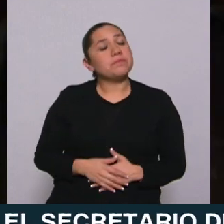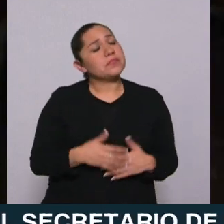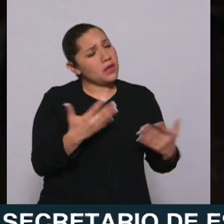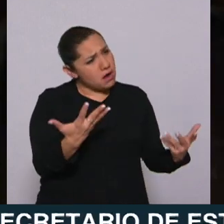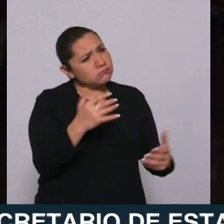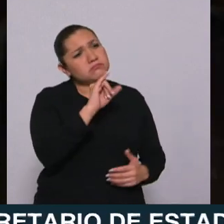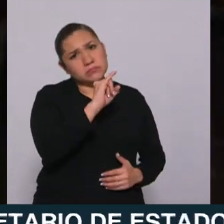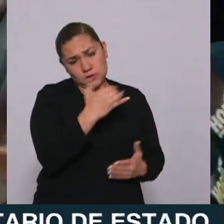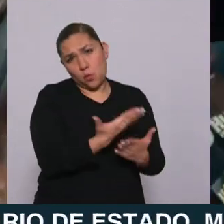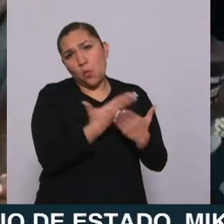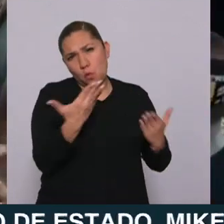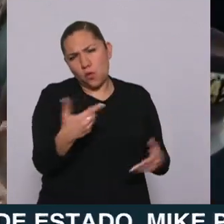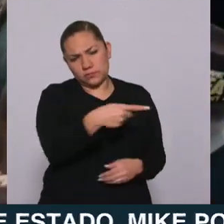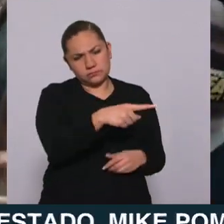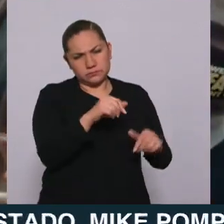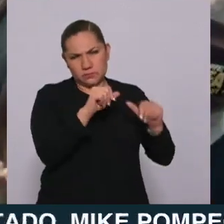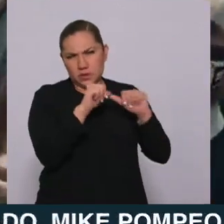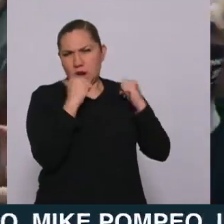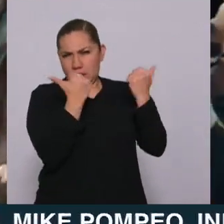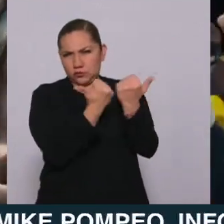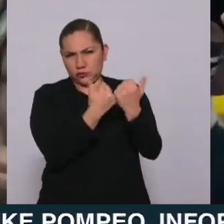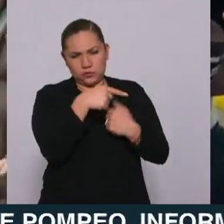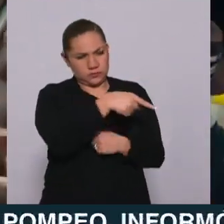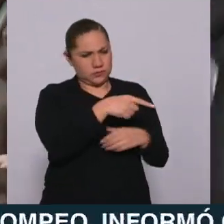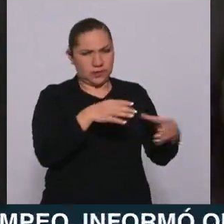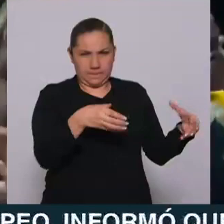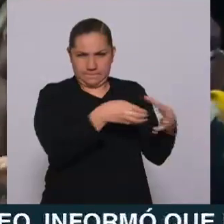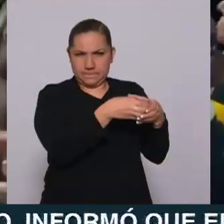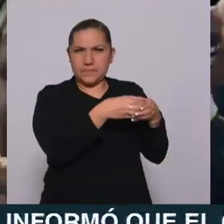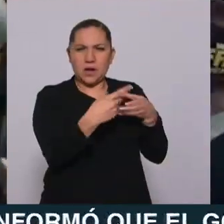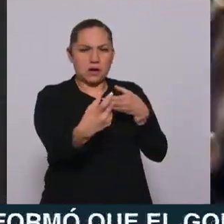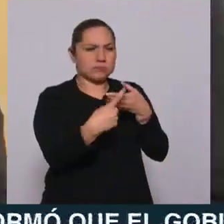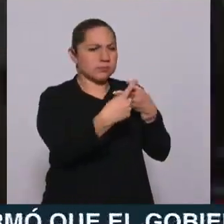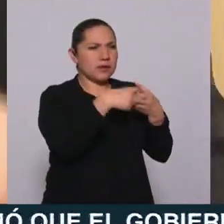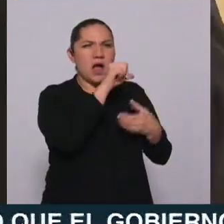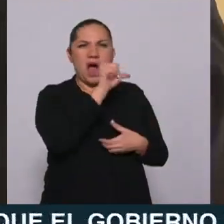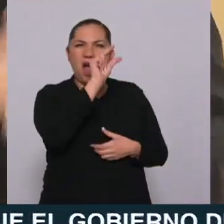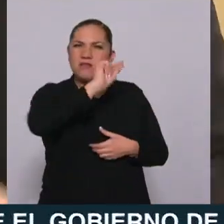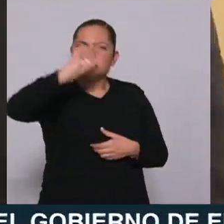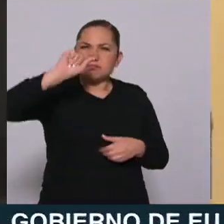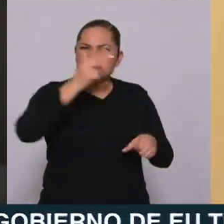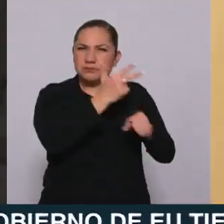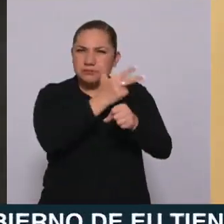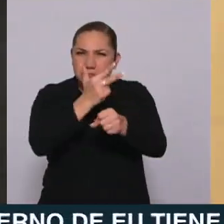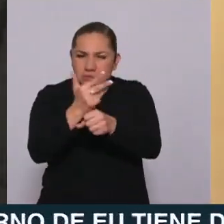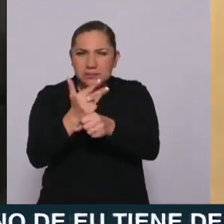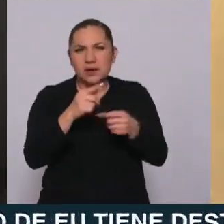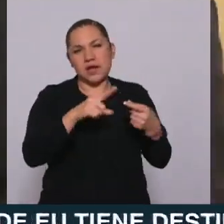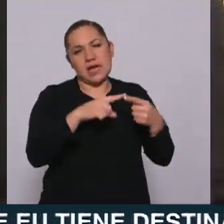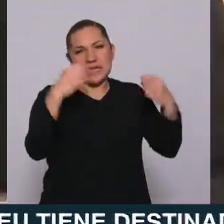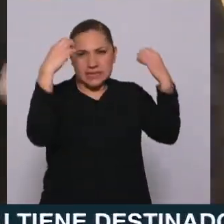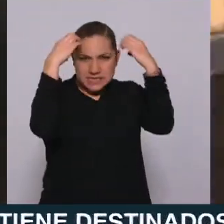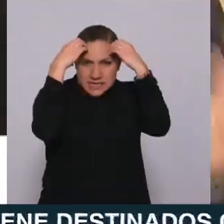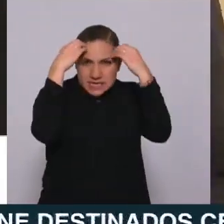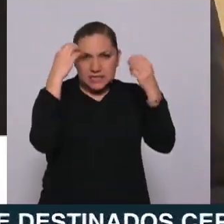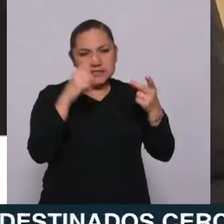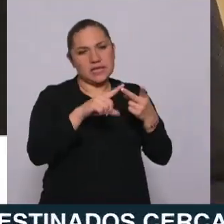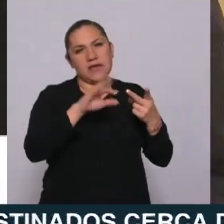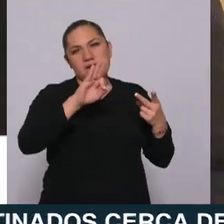Association of America, que reúne a los grandes estudios. Paramount, Warner, Disney, bueno, antes Fox, que ahora es parte de